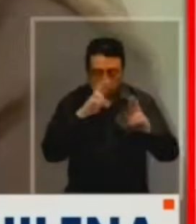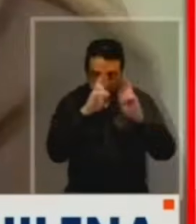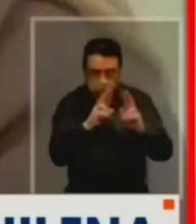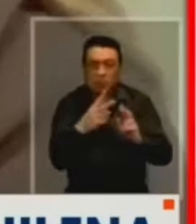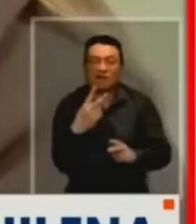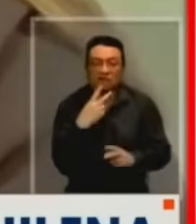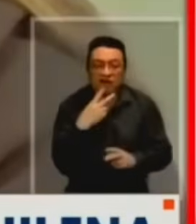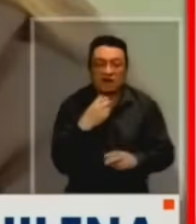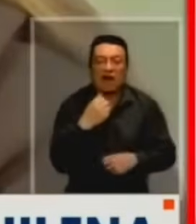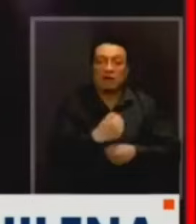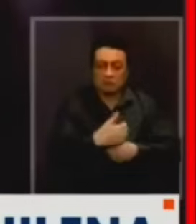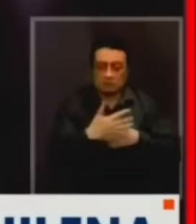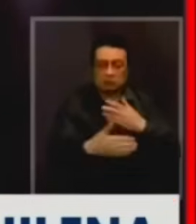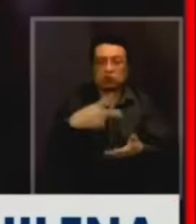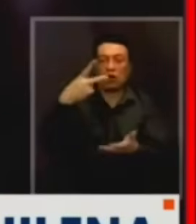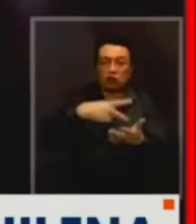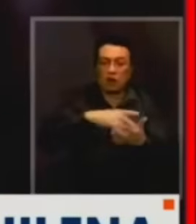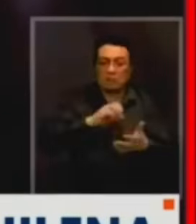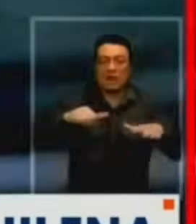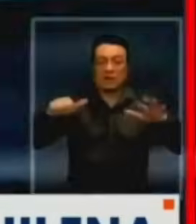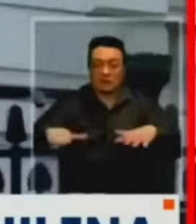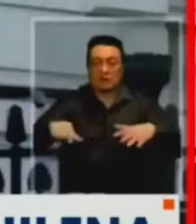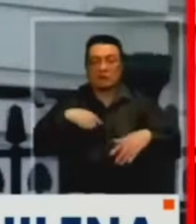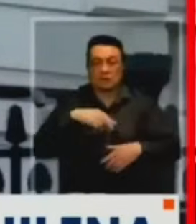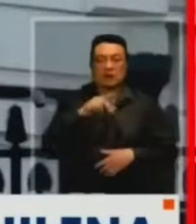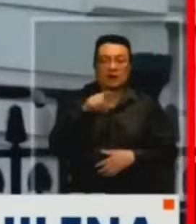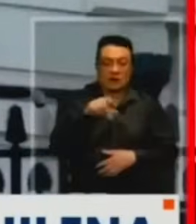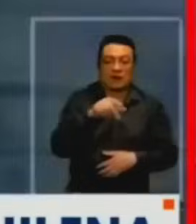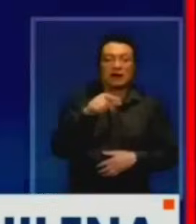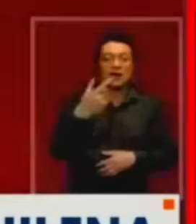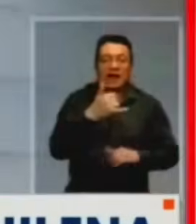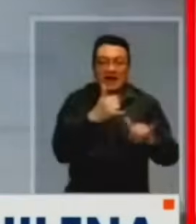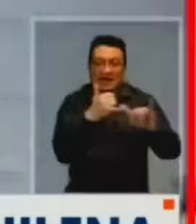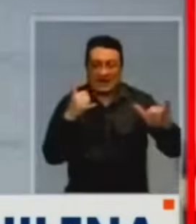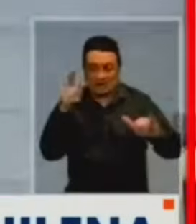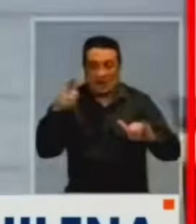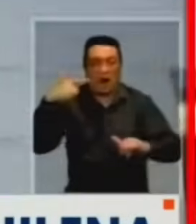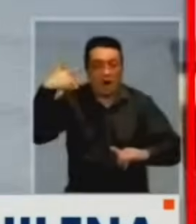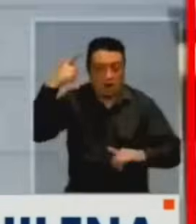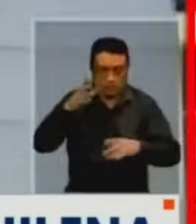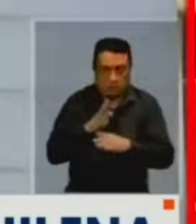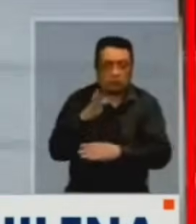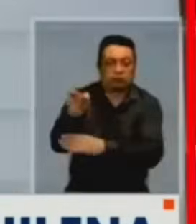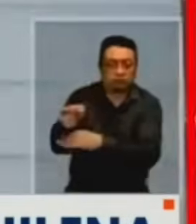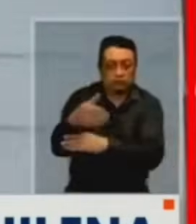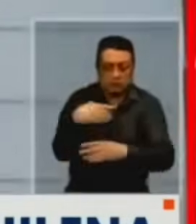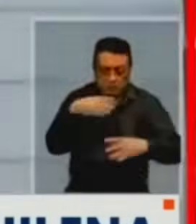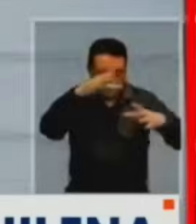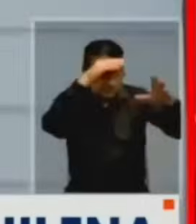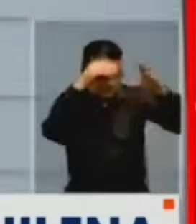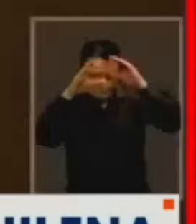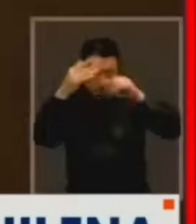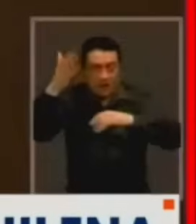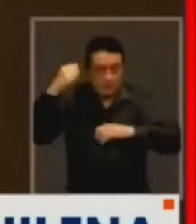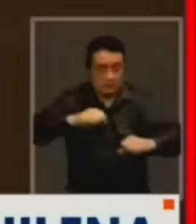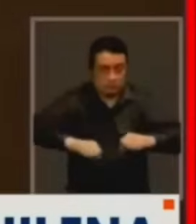y carrera, que en 2016 la llevó a la Real Academia de Ingeniería en Londres. Ahí, motivada por la experiencia vivida en el terremoto